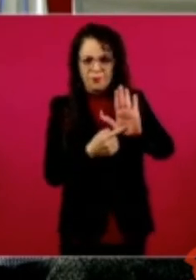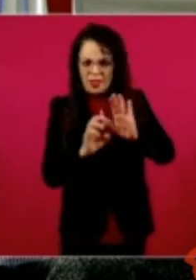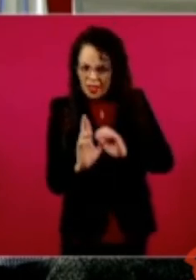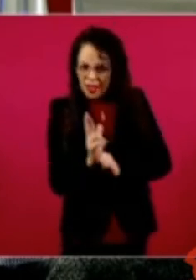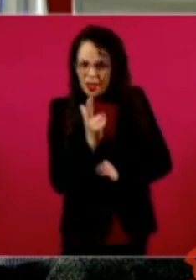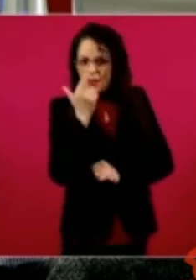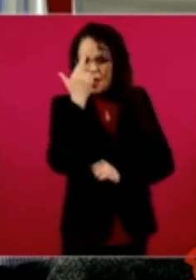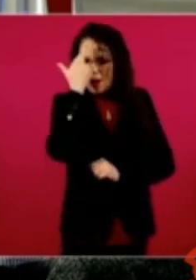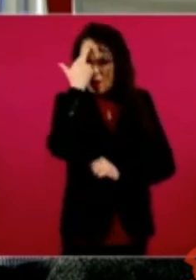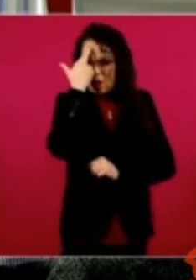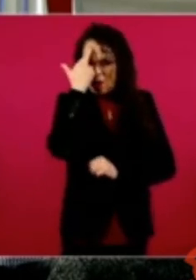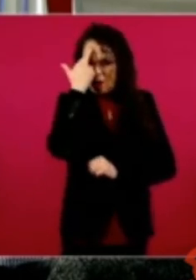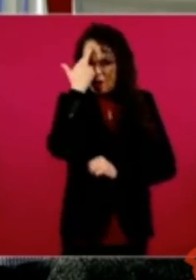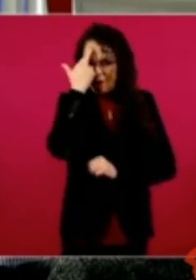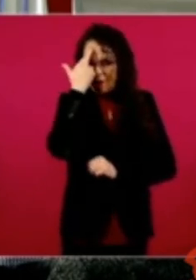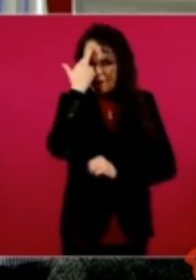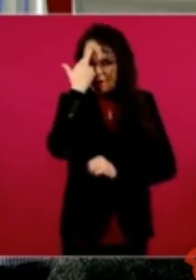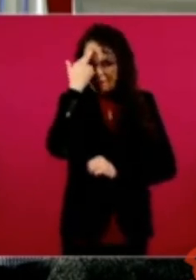fue?